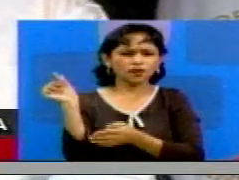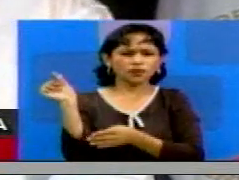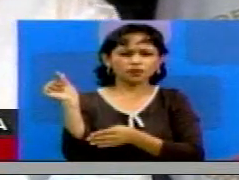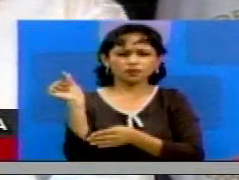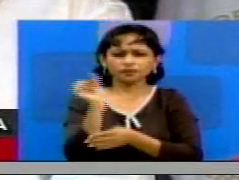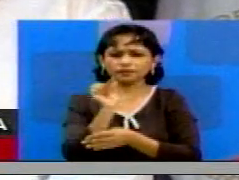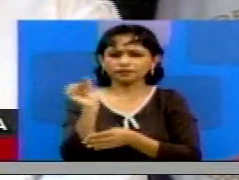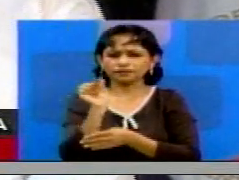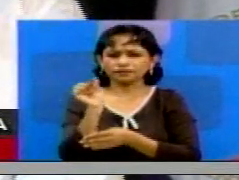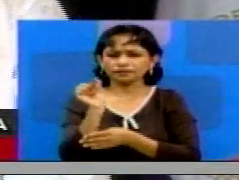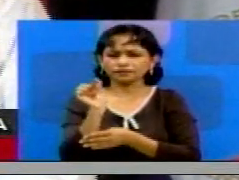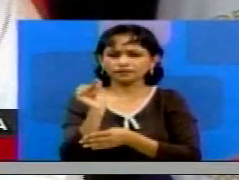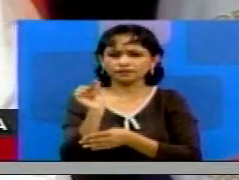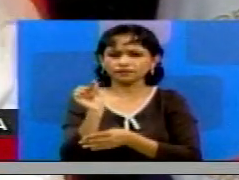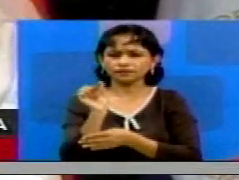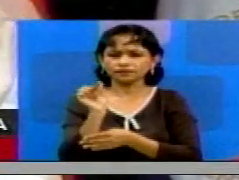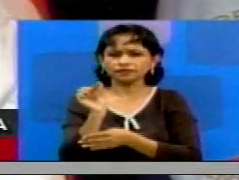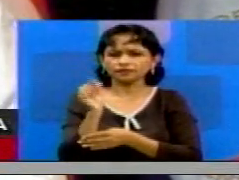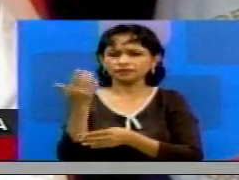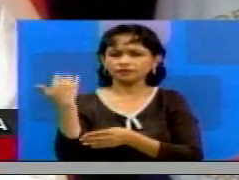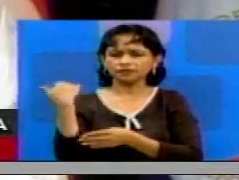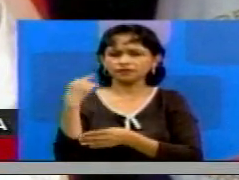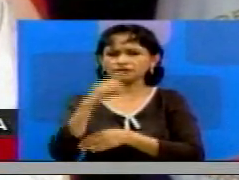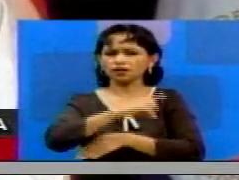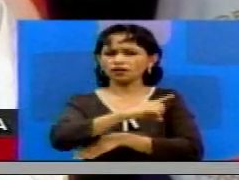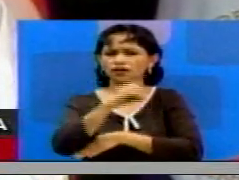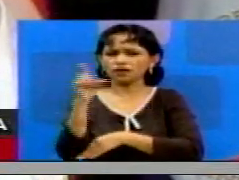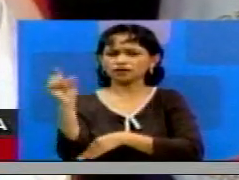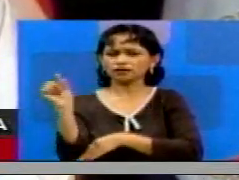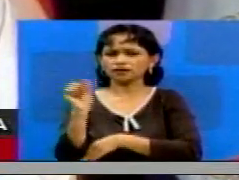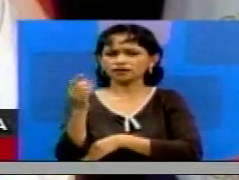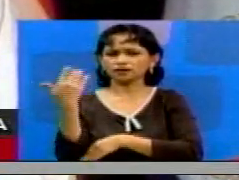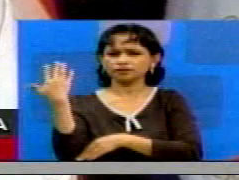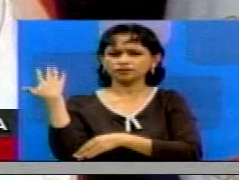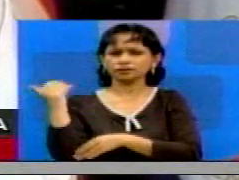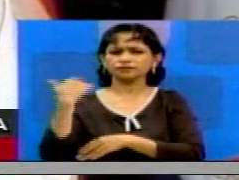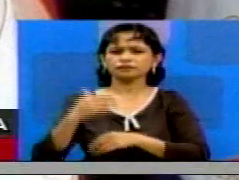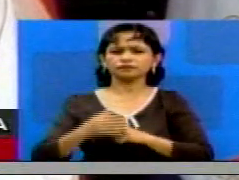recientemente, hace apenas unos días,